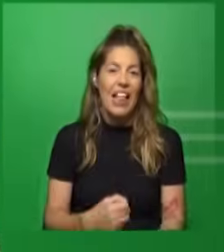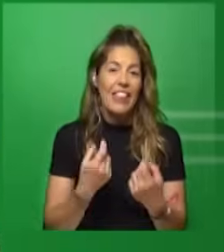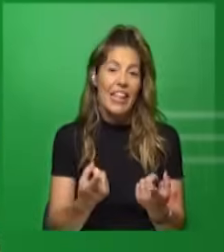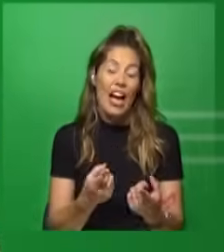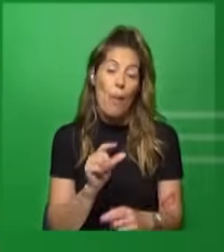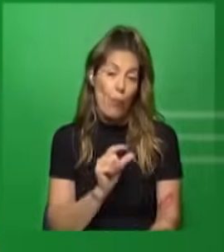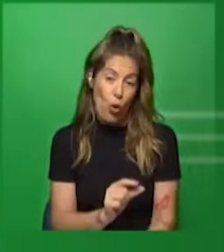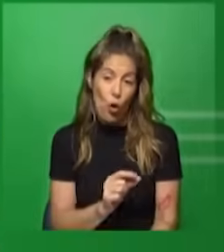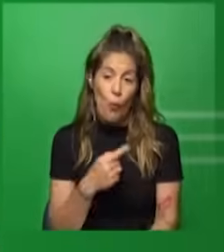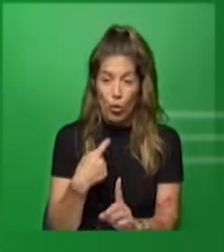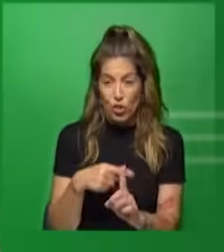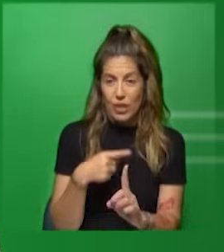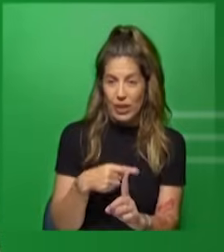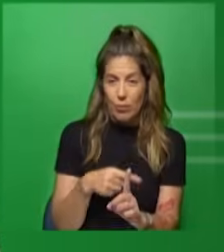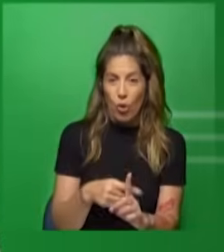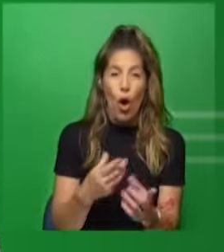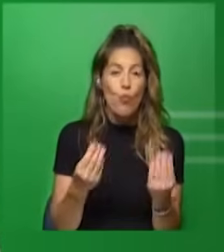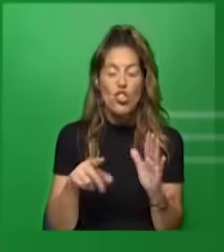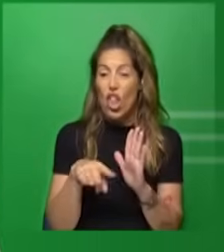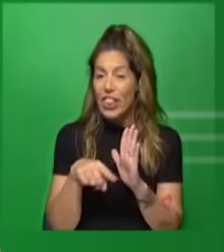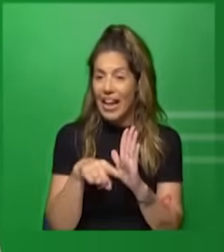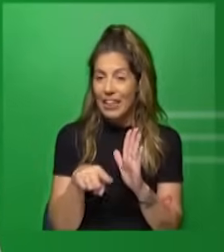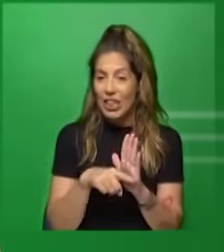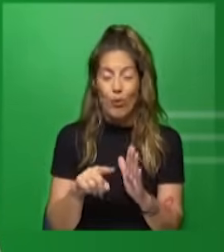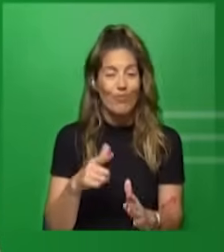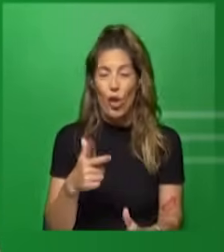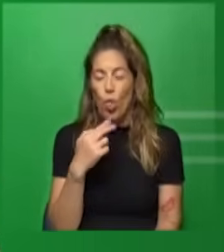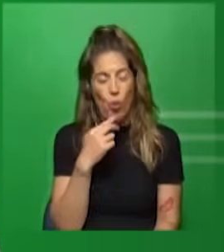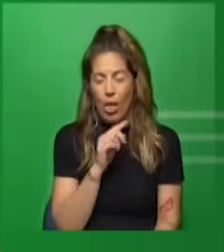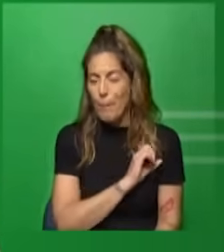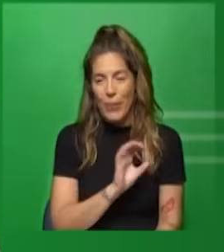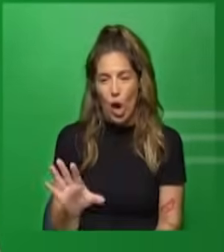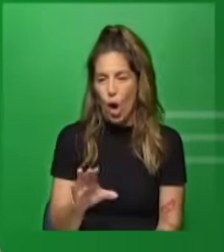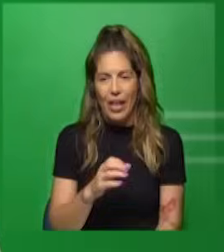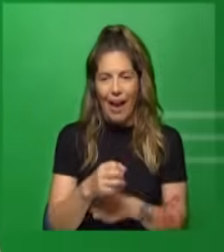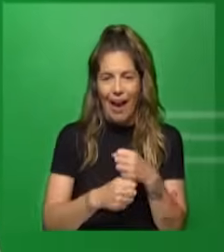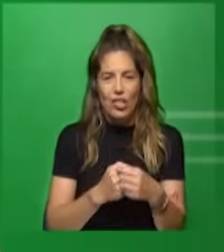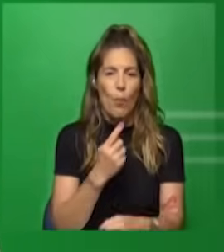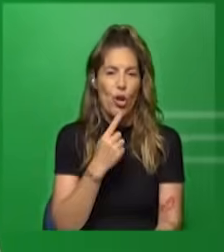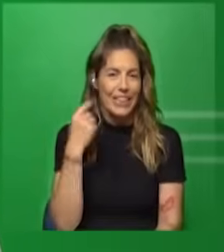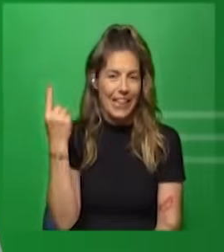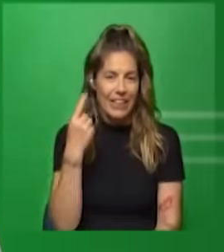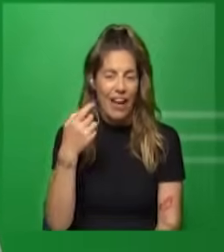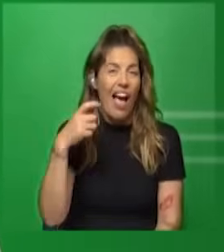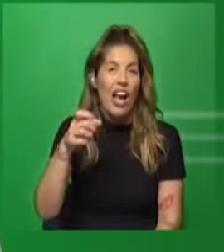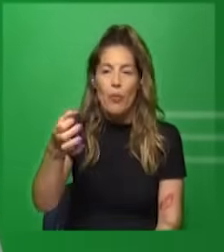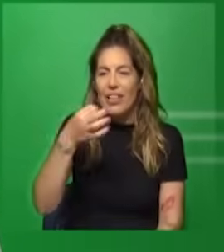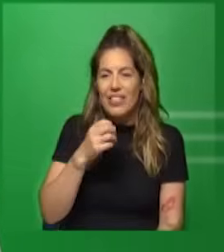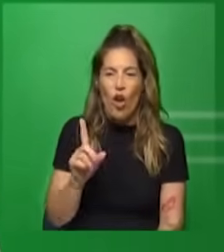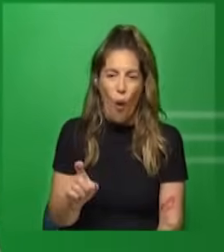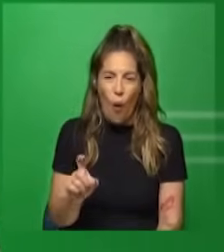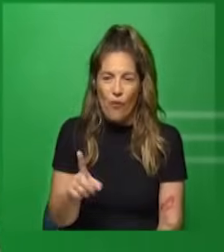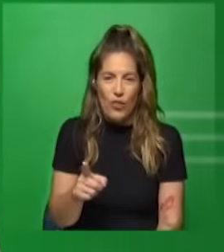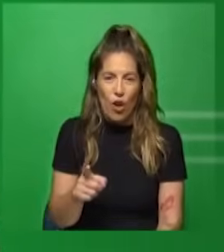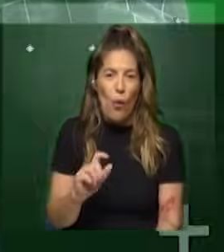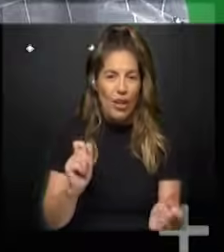poco positivo y mucho negativo, porque no tengo duda que fue el peor año de la política internacional. Alguien me va a decir que, obvio, porque